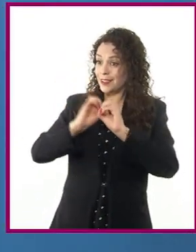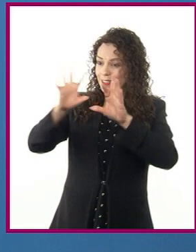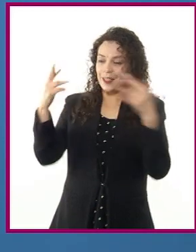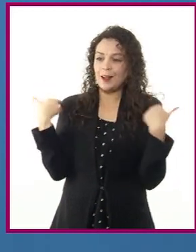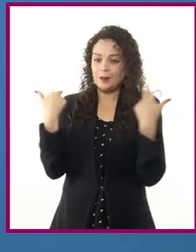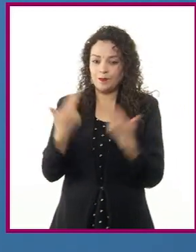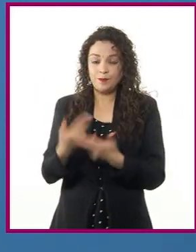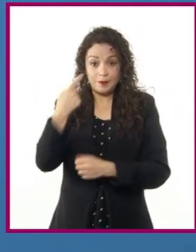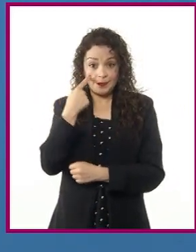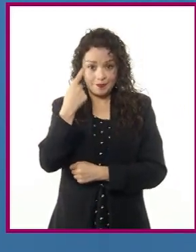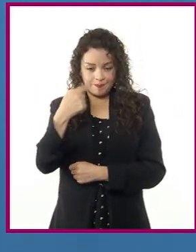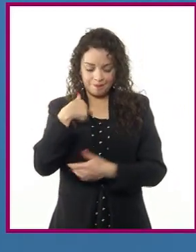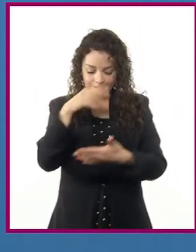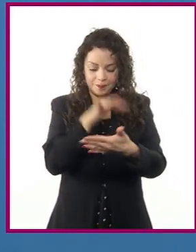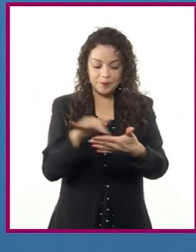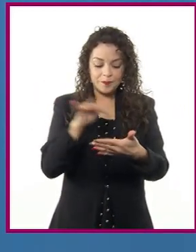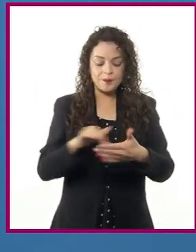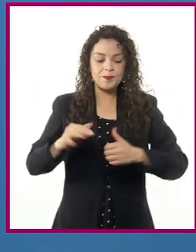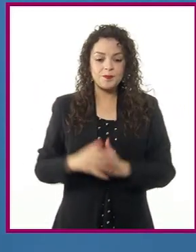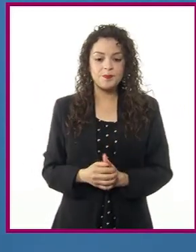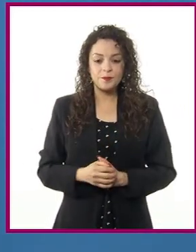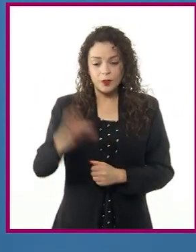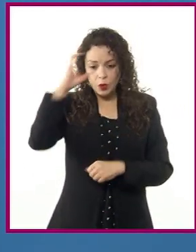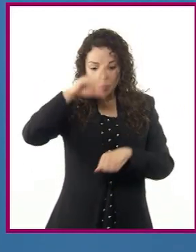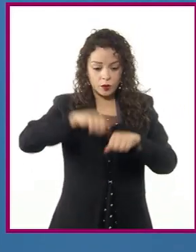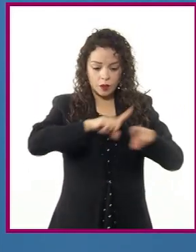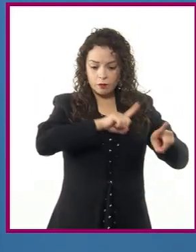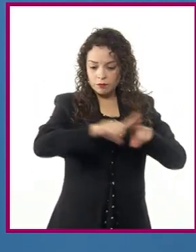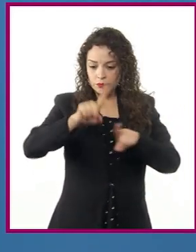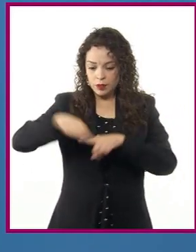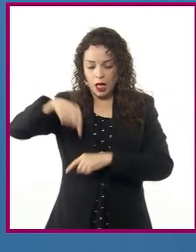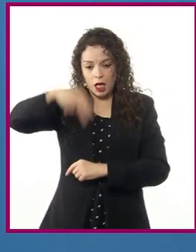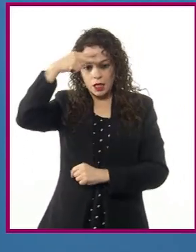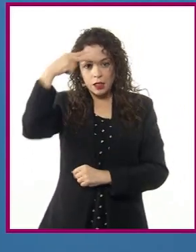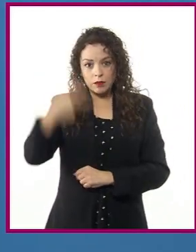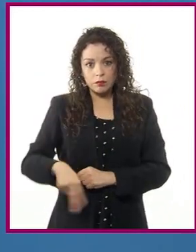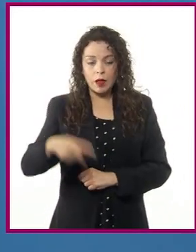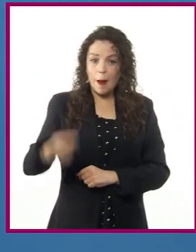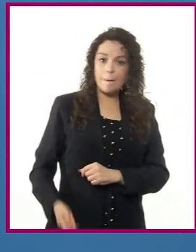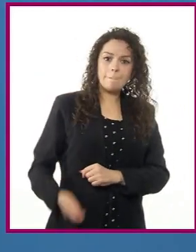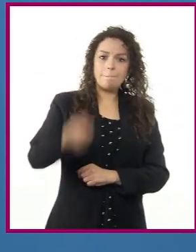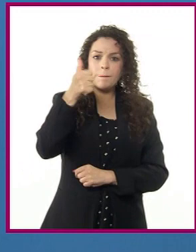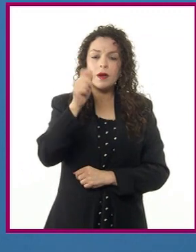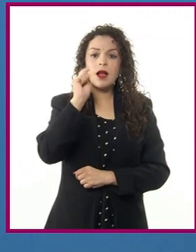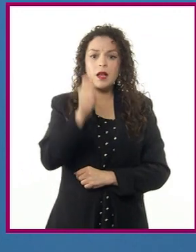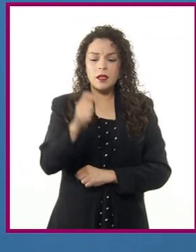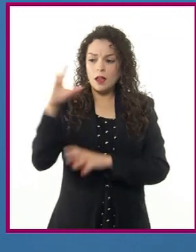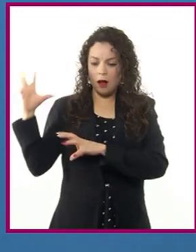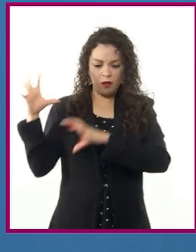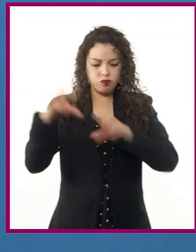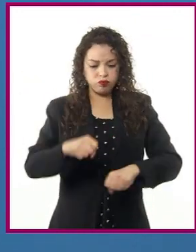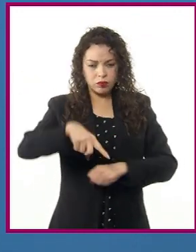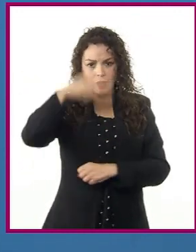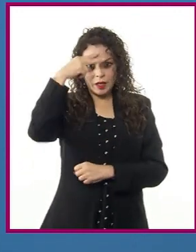así: la diversidad cultural de México. La principal consecuencia de la conquista